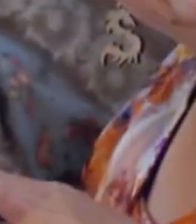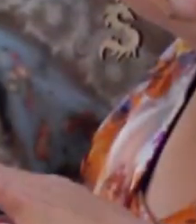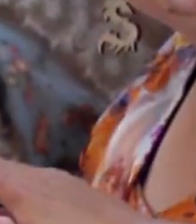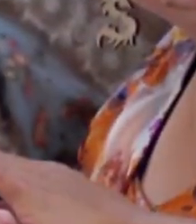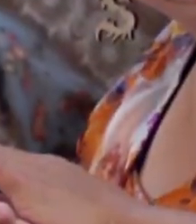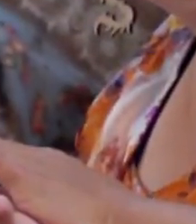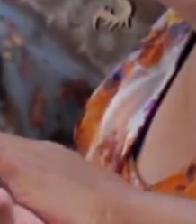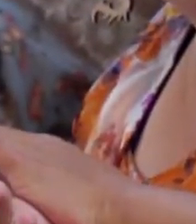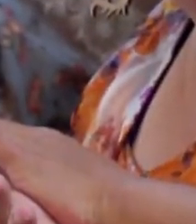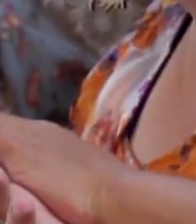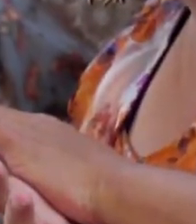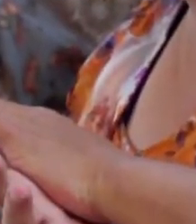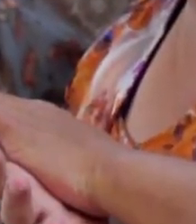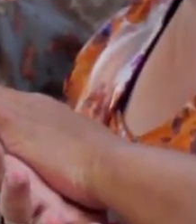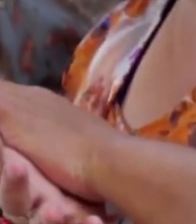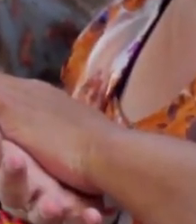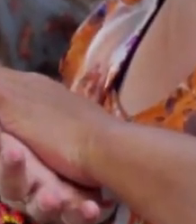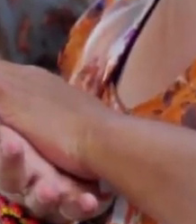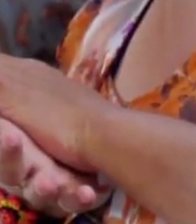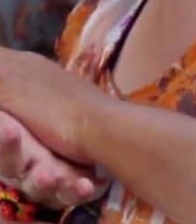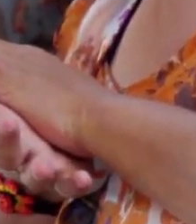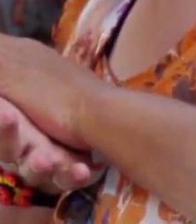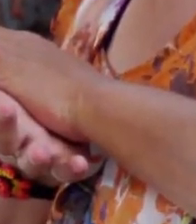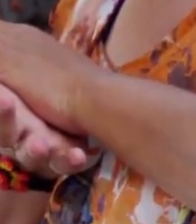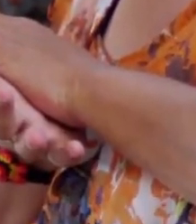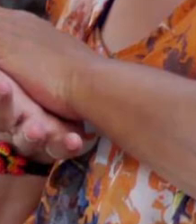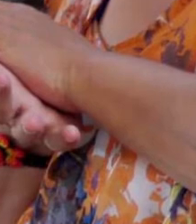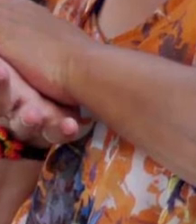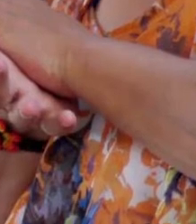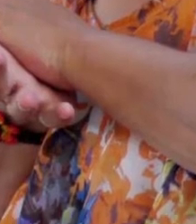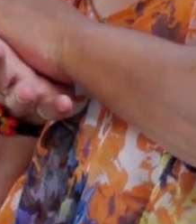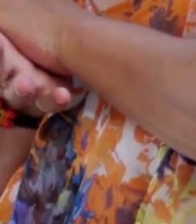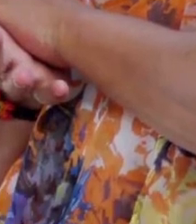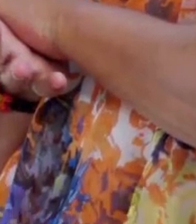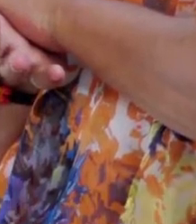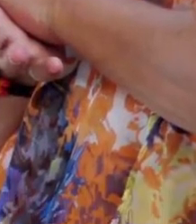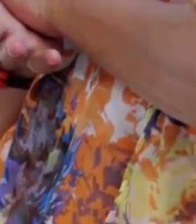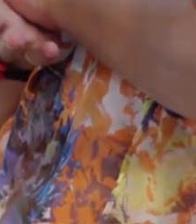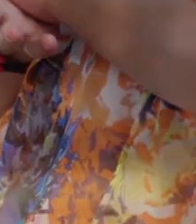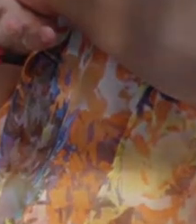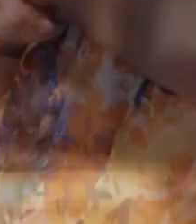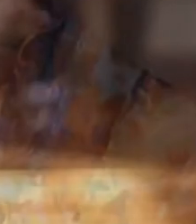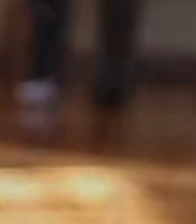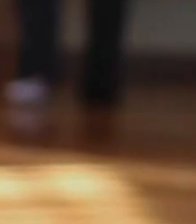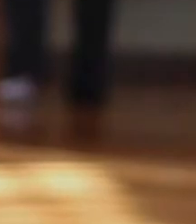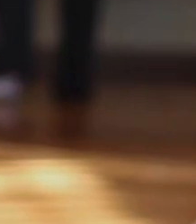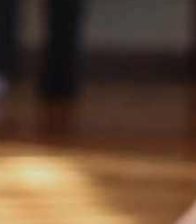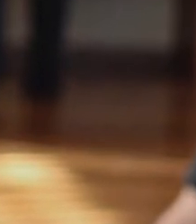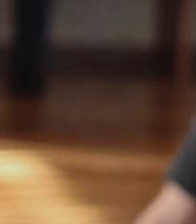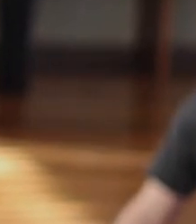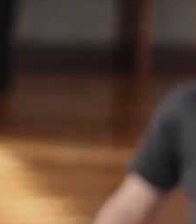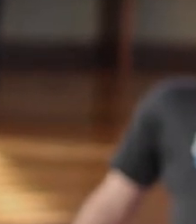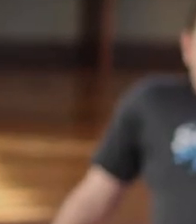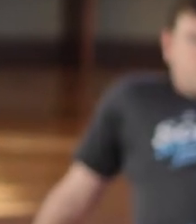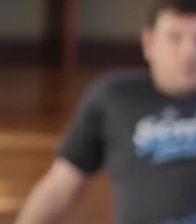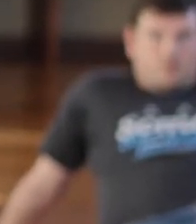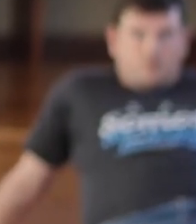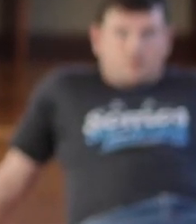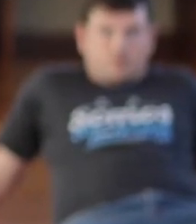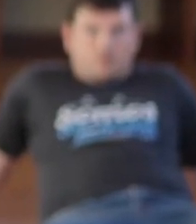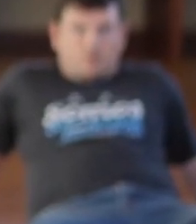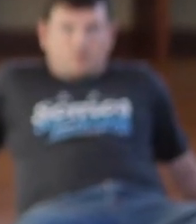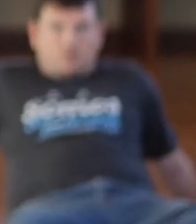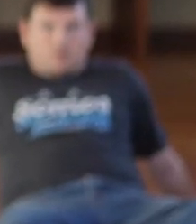temáticos de los seres humanos no me refiero a los artistas sino a la gente que trabaja en las cosas cotidianas necesarias y